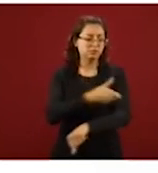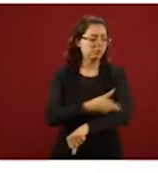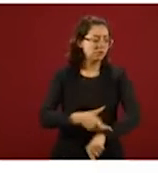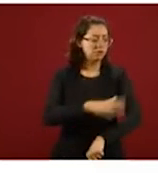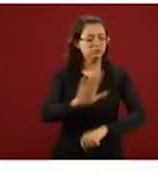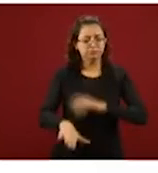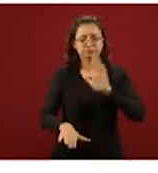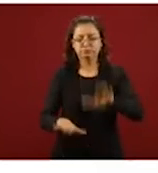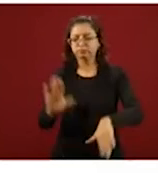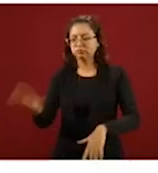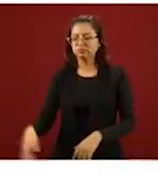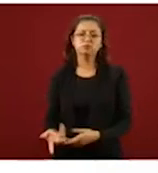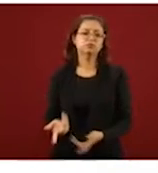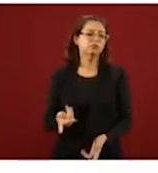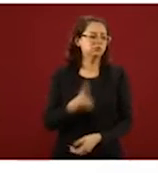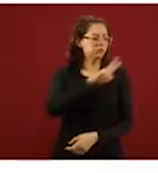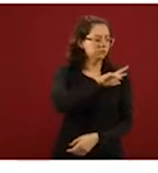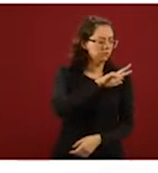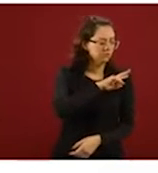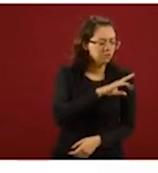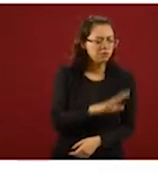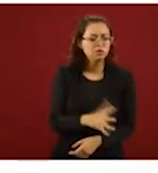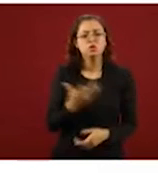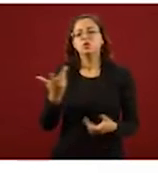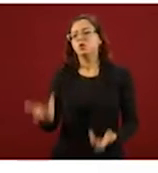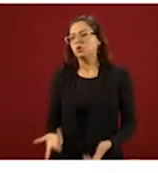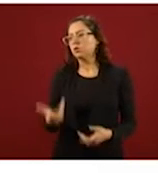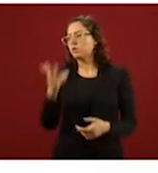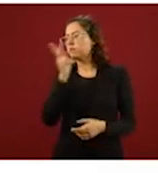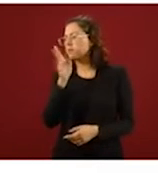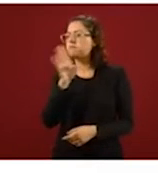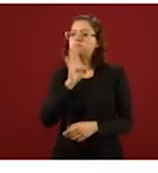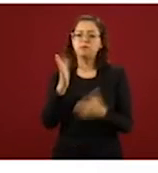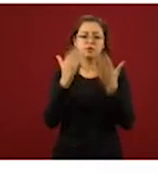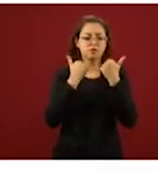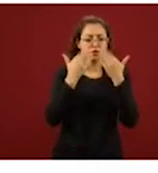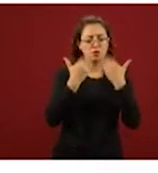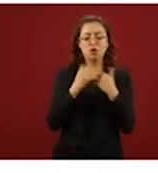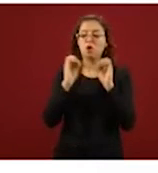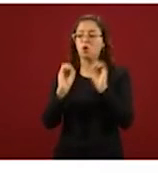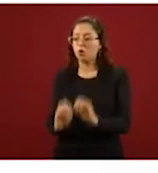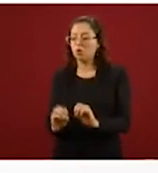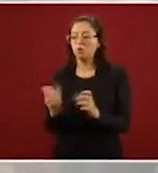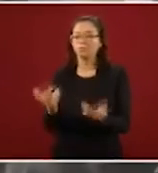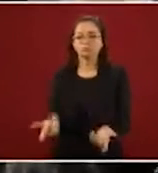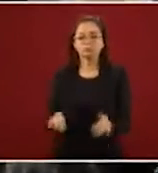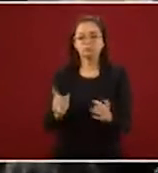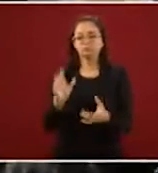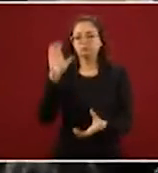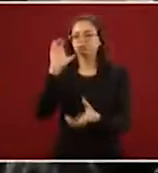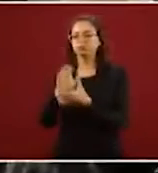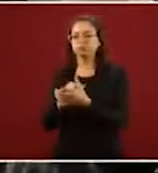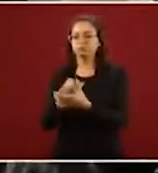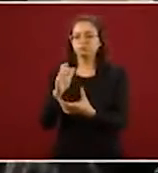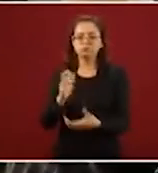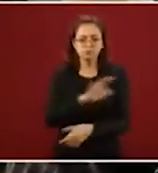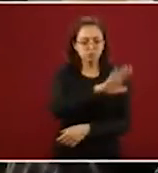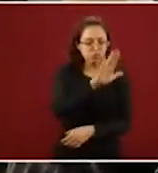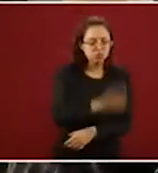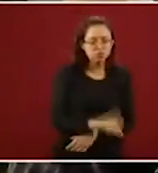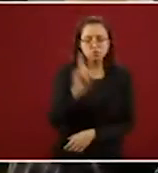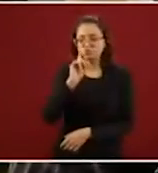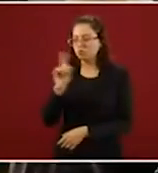familia, viudez y orfandad y cambio repentino de roles, por ejemplo, amas de casa que enviudaron y que no tenían ningún empleo,